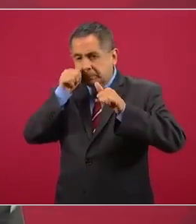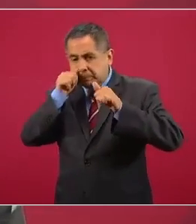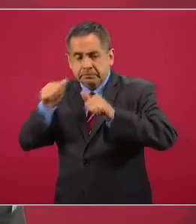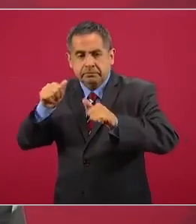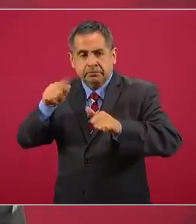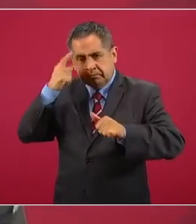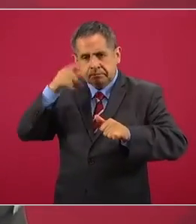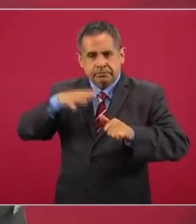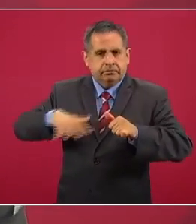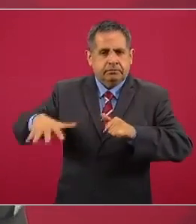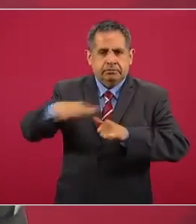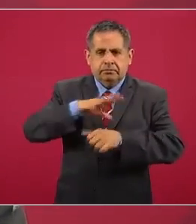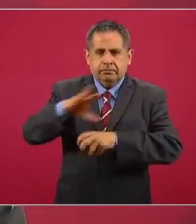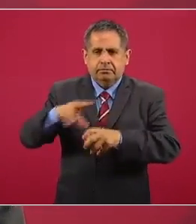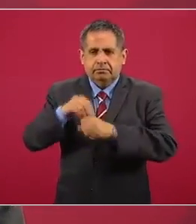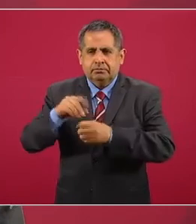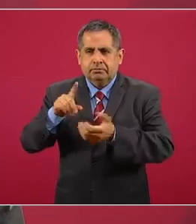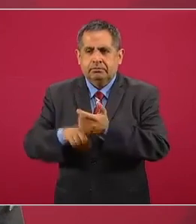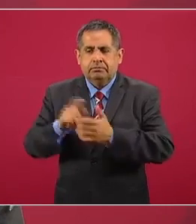para